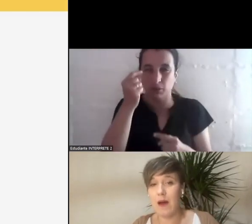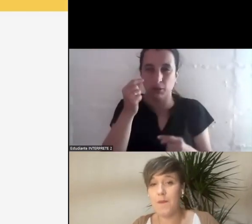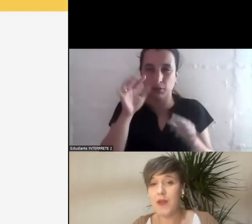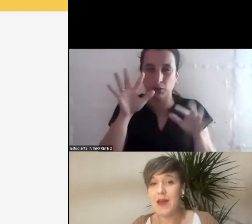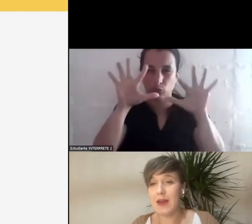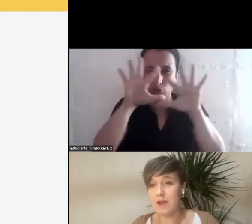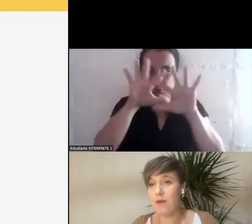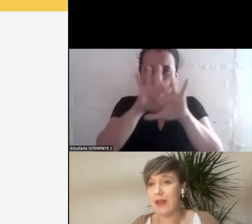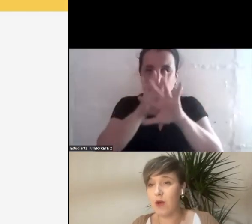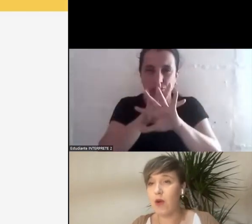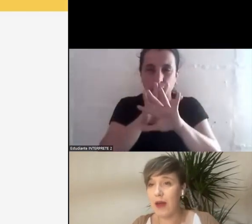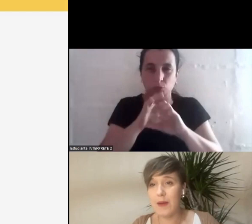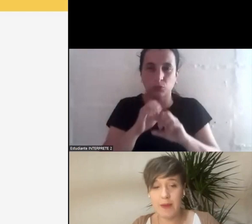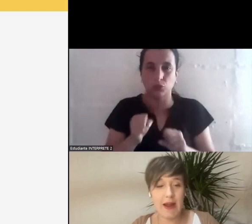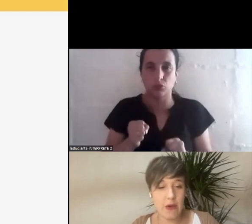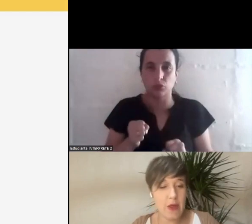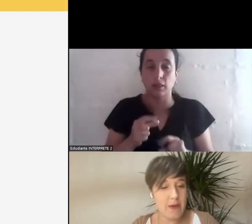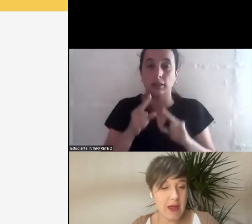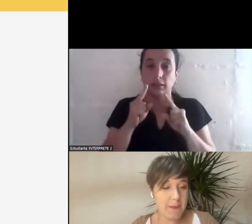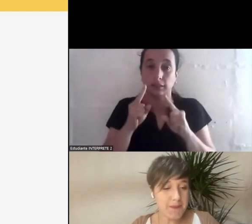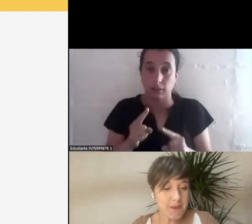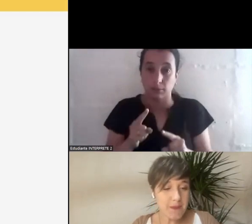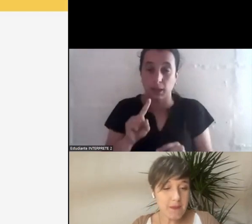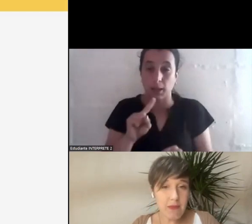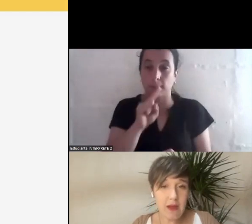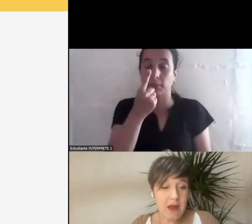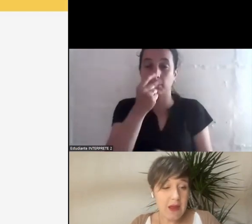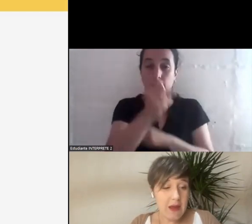realizar una revisión oftalmológica en el primer año de vida.